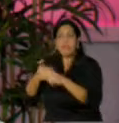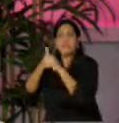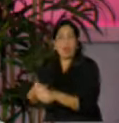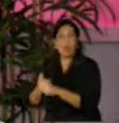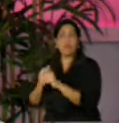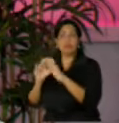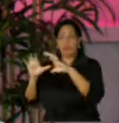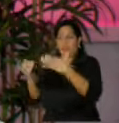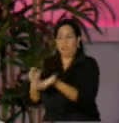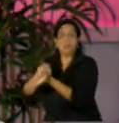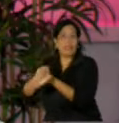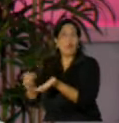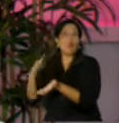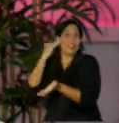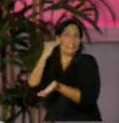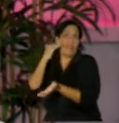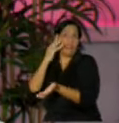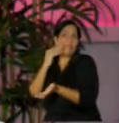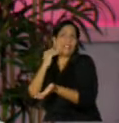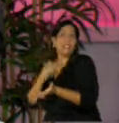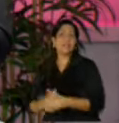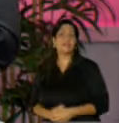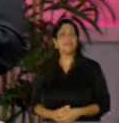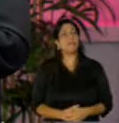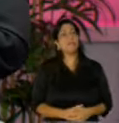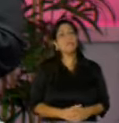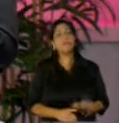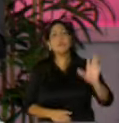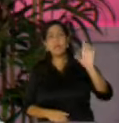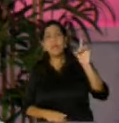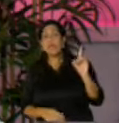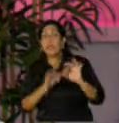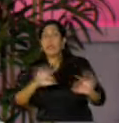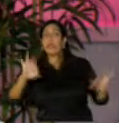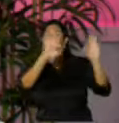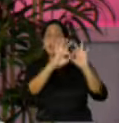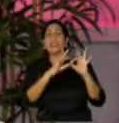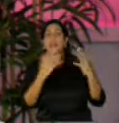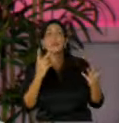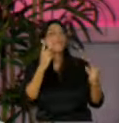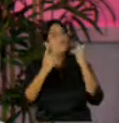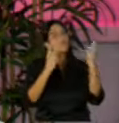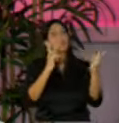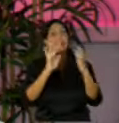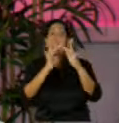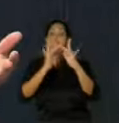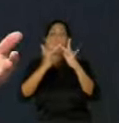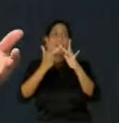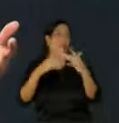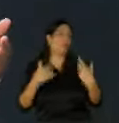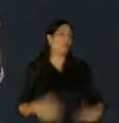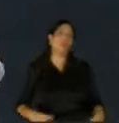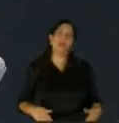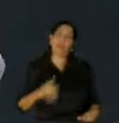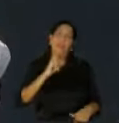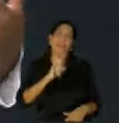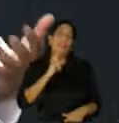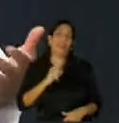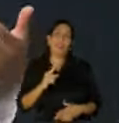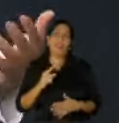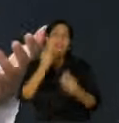equipo de trabajo que se está dedicando a esto? Es bien importante, ¿verdad?, la información que uno recibe, ¿verdad? La internet ha sido un milagro para muchos, ¿verdad?, porque